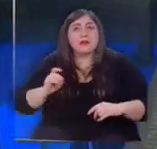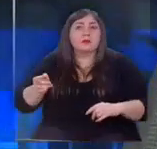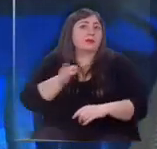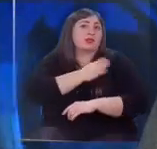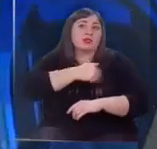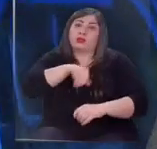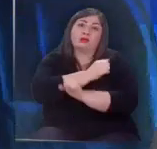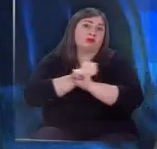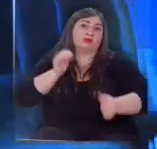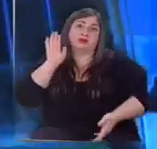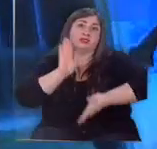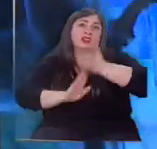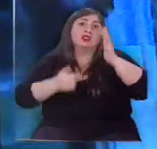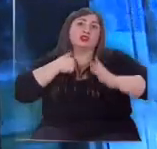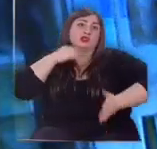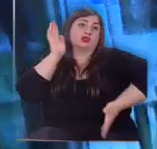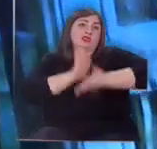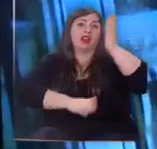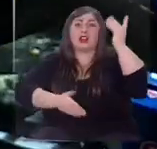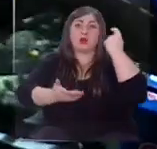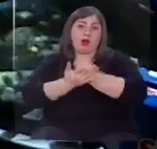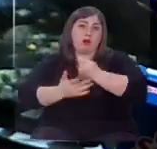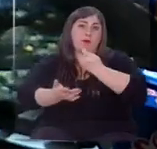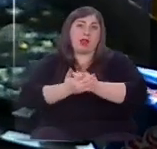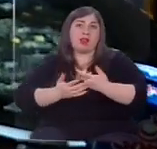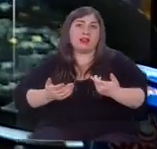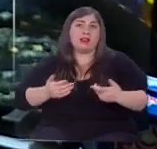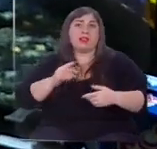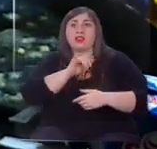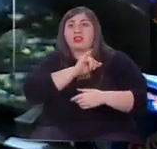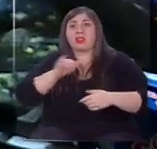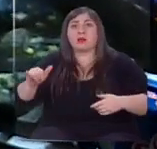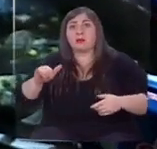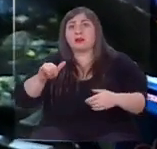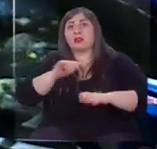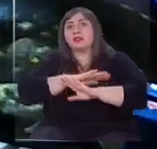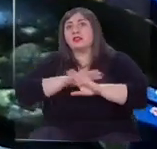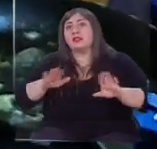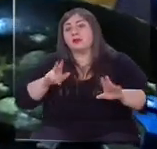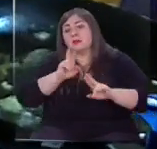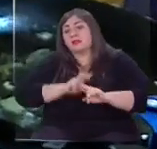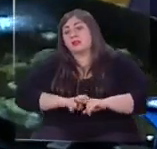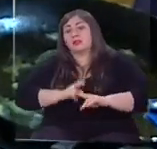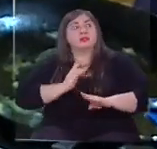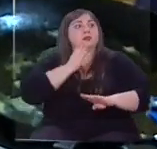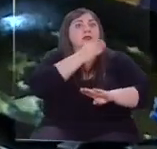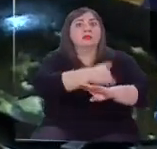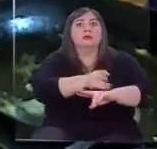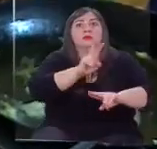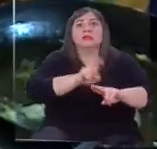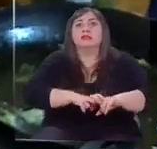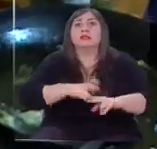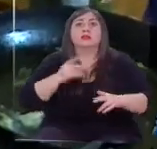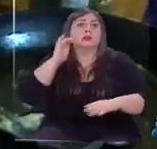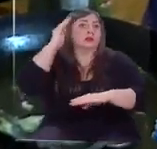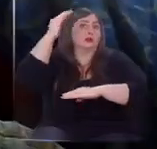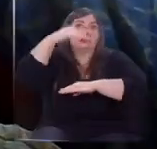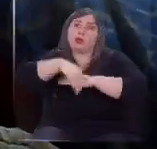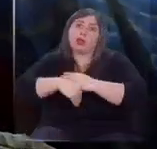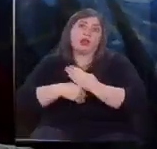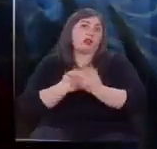nada para afuera, la única que sale soy yo a comprar. Después que me ocupo de aquí, me siento ahí en una costa calle allá atrás en mi patio y ahí estoy todo el